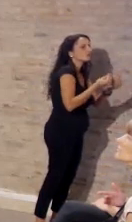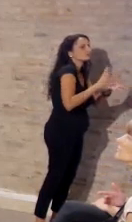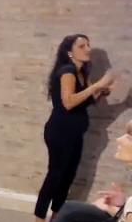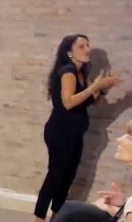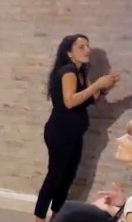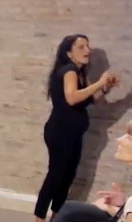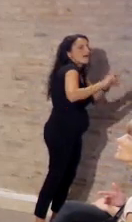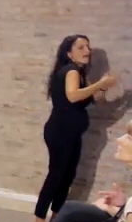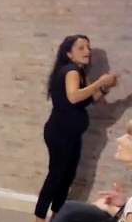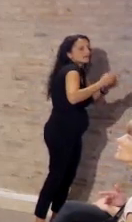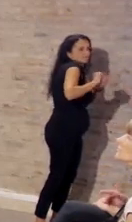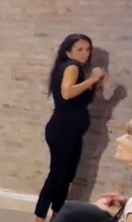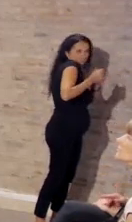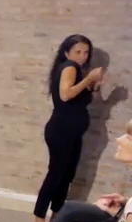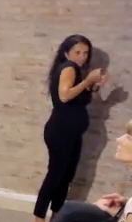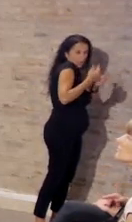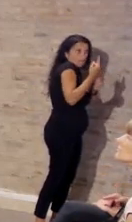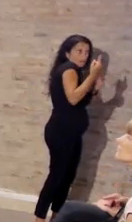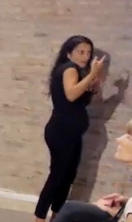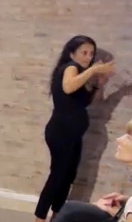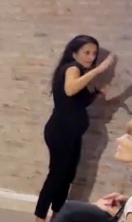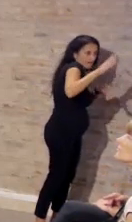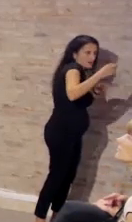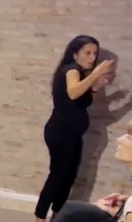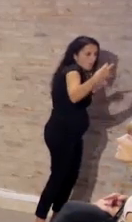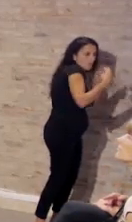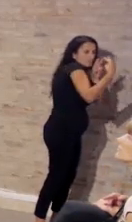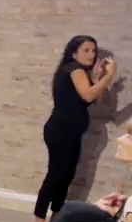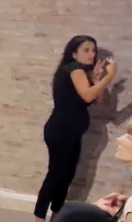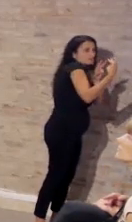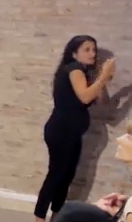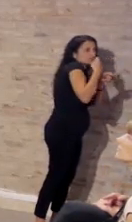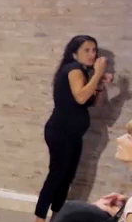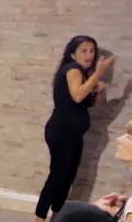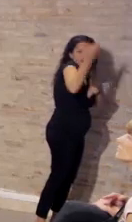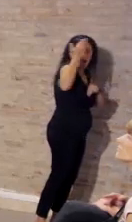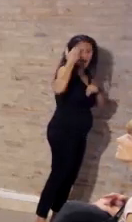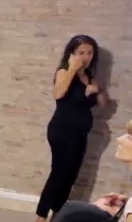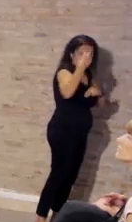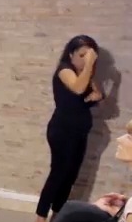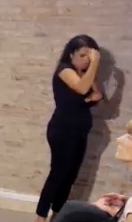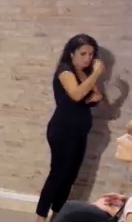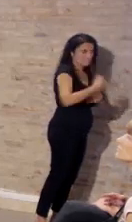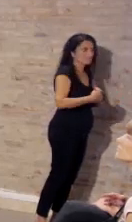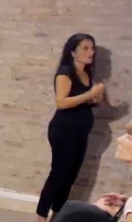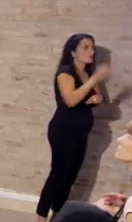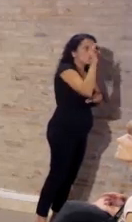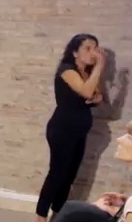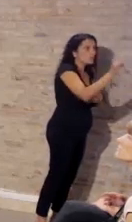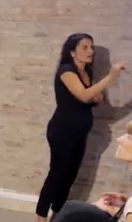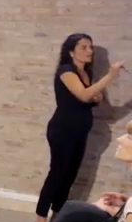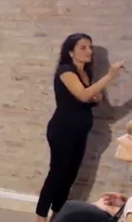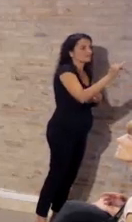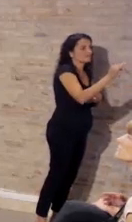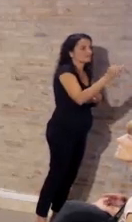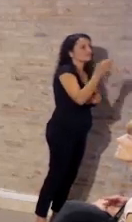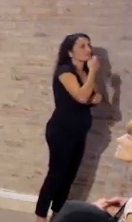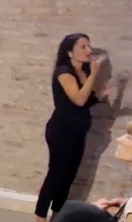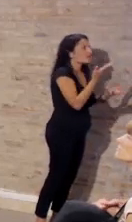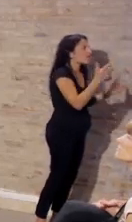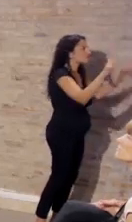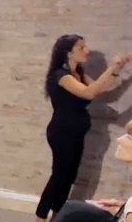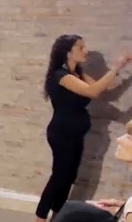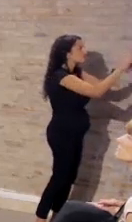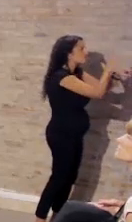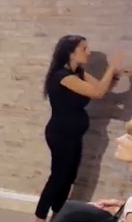Cómo es la primera relación íntima o los primeros encuentros cuando nunca fuimos vista nunca formamos parte ni del cine ni de